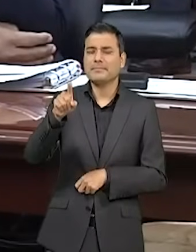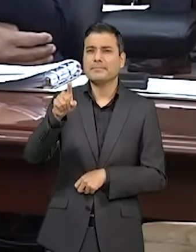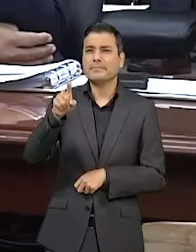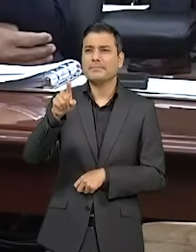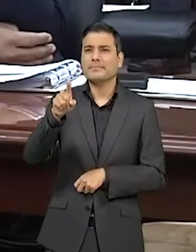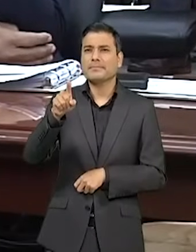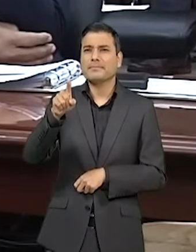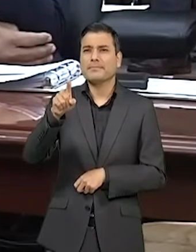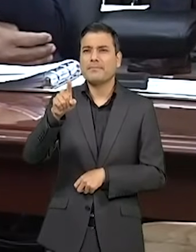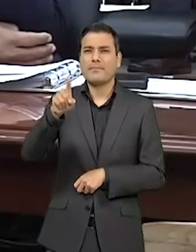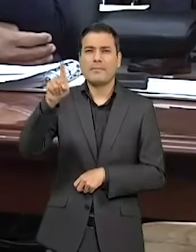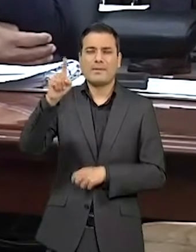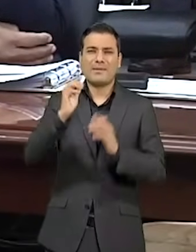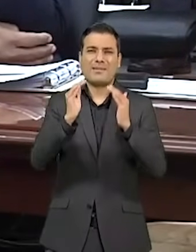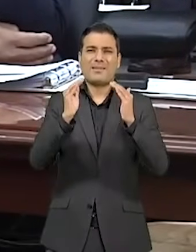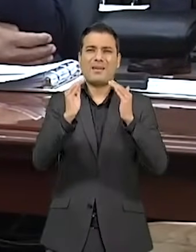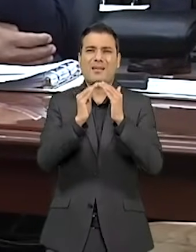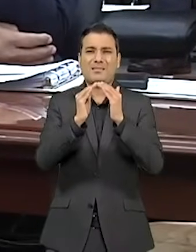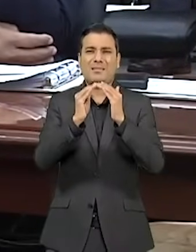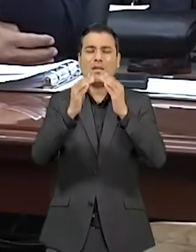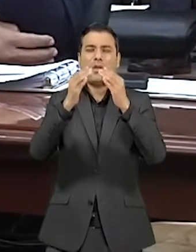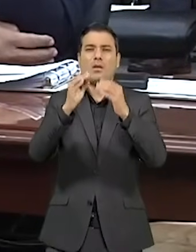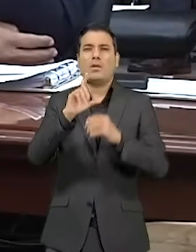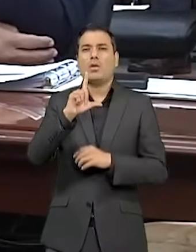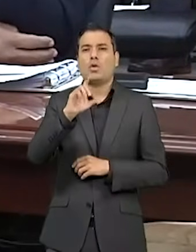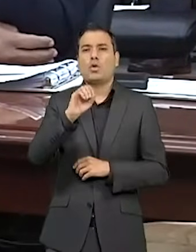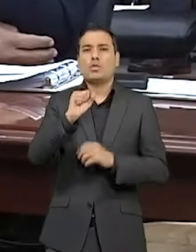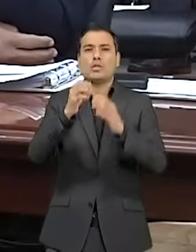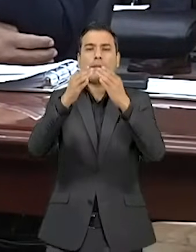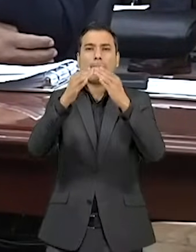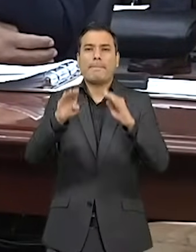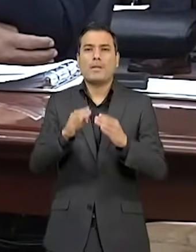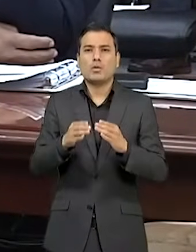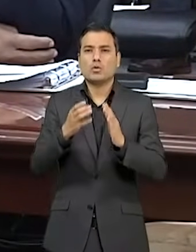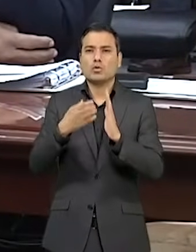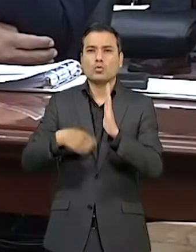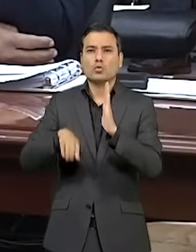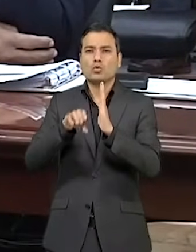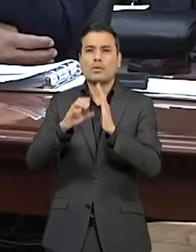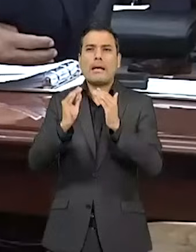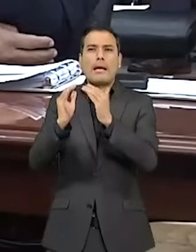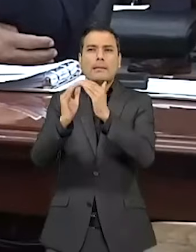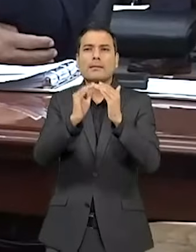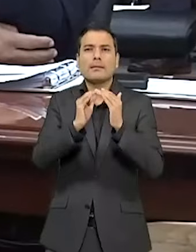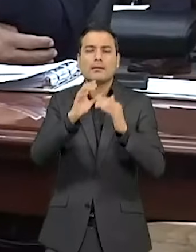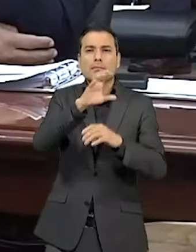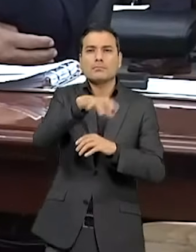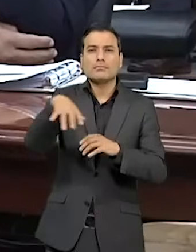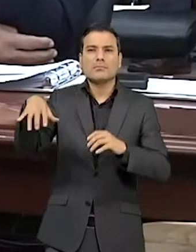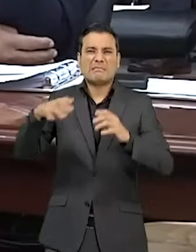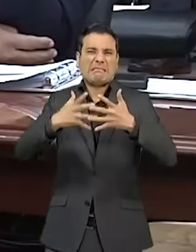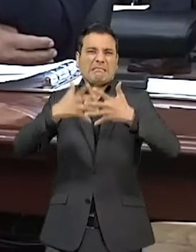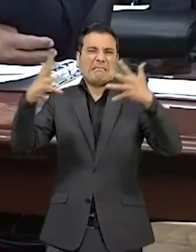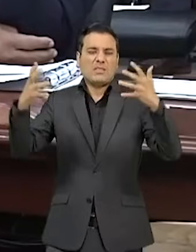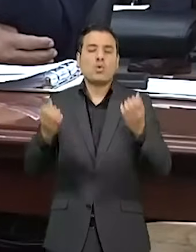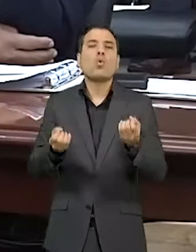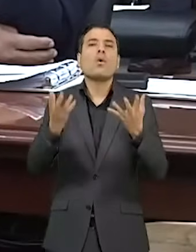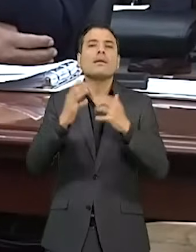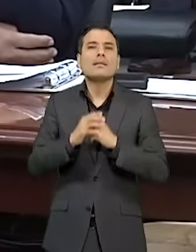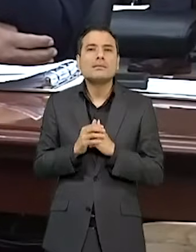oficial de Los Pinos? Tiene 12 mansiones. A